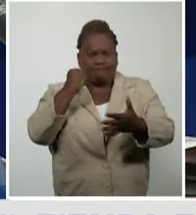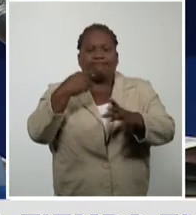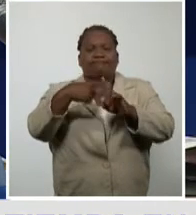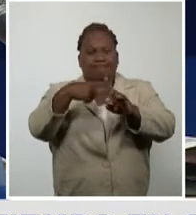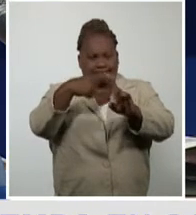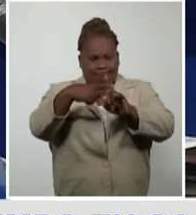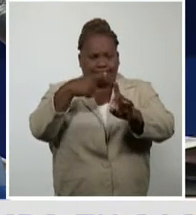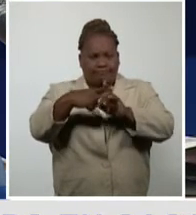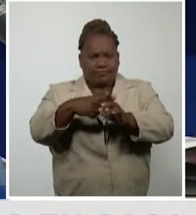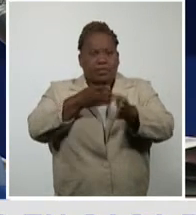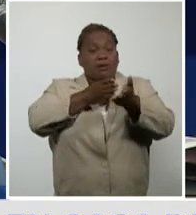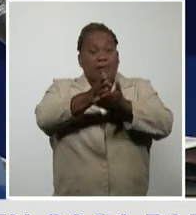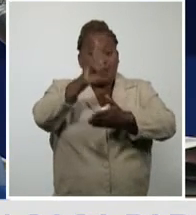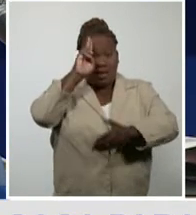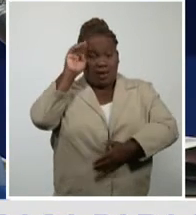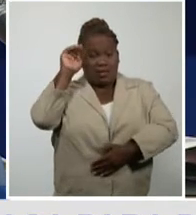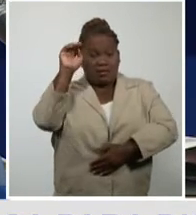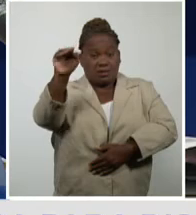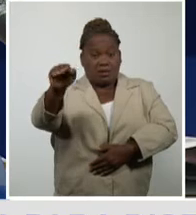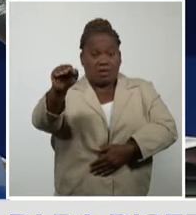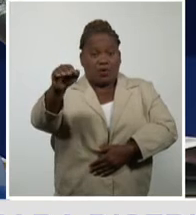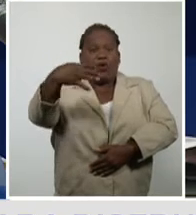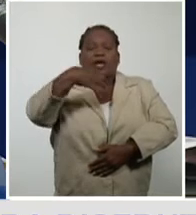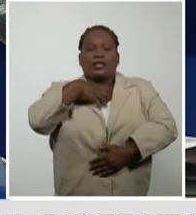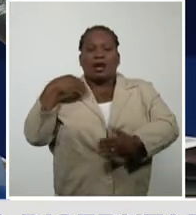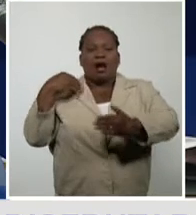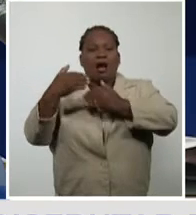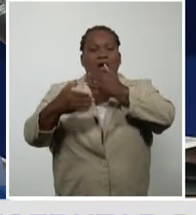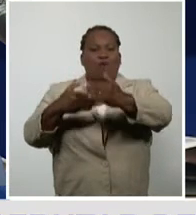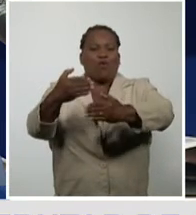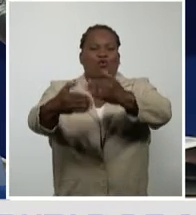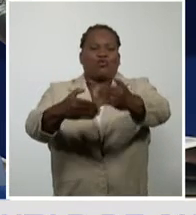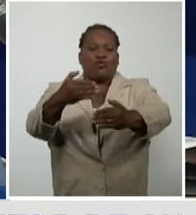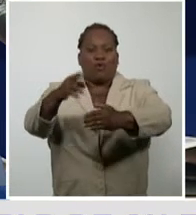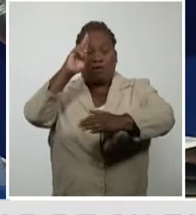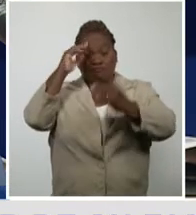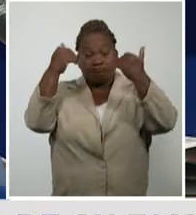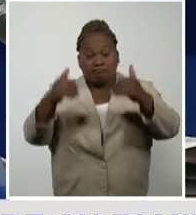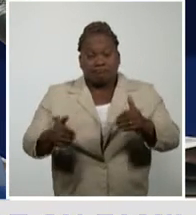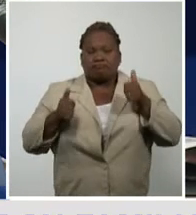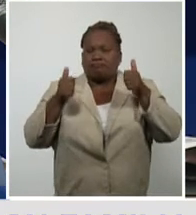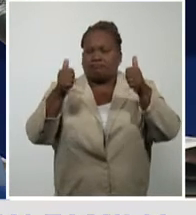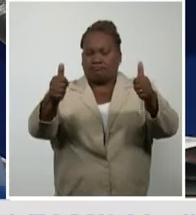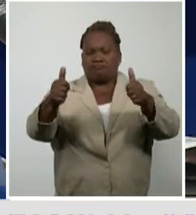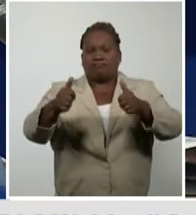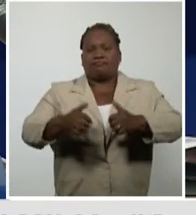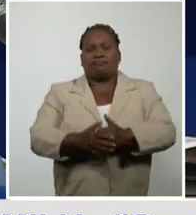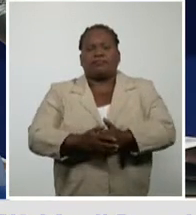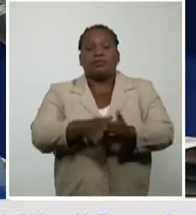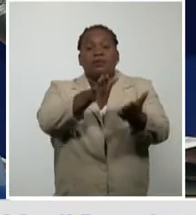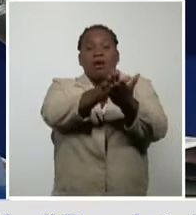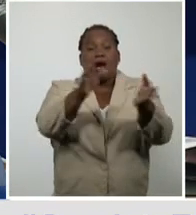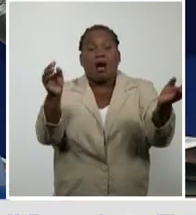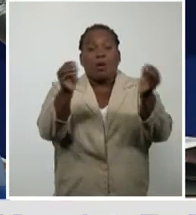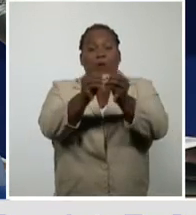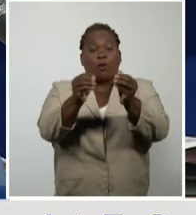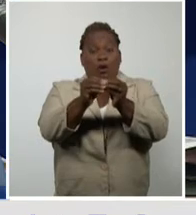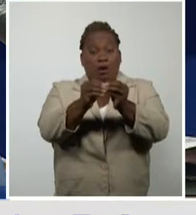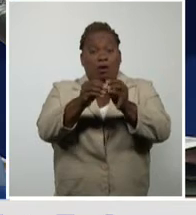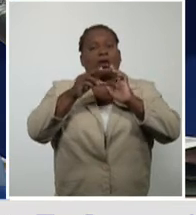se mantienen ingresados, pues tengan una evolución clínica estable. Se acumulan,